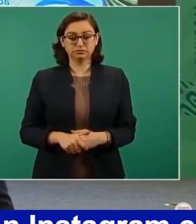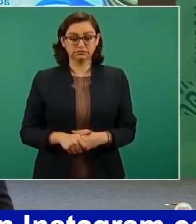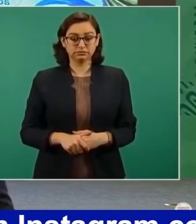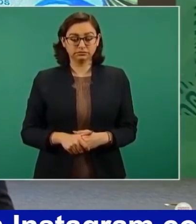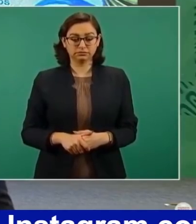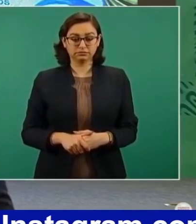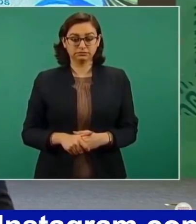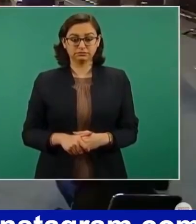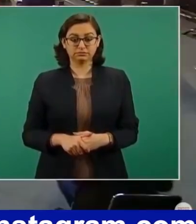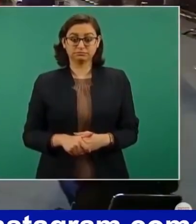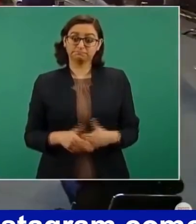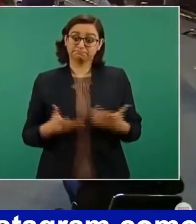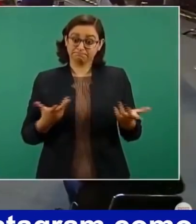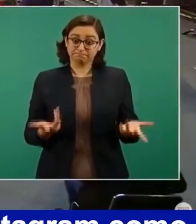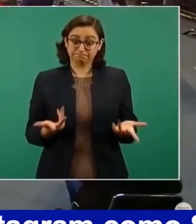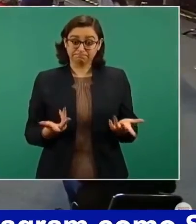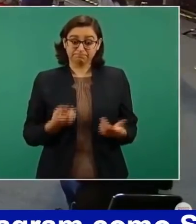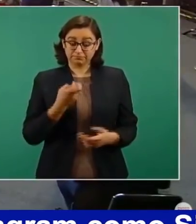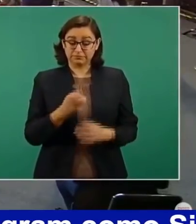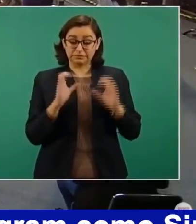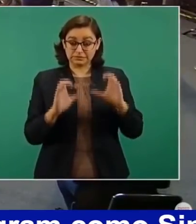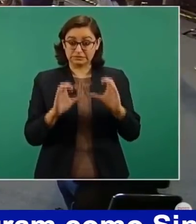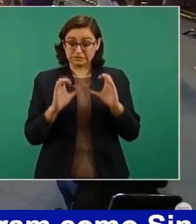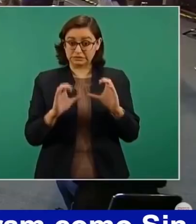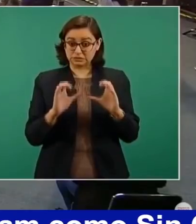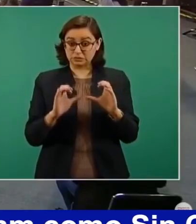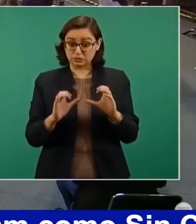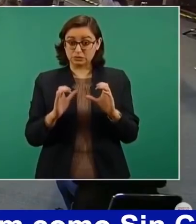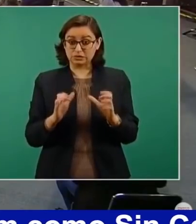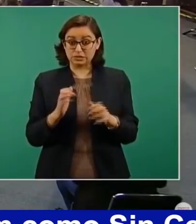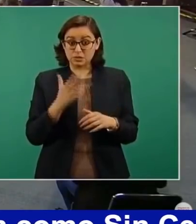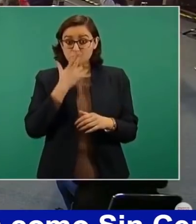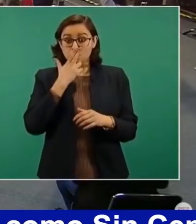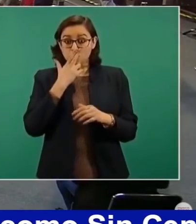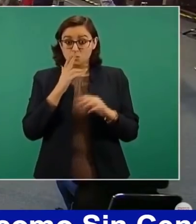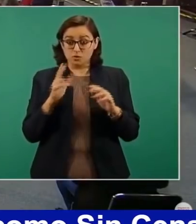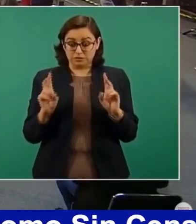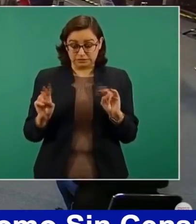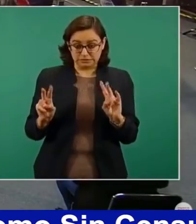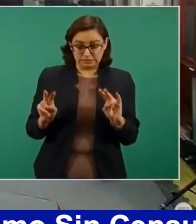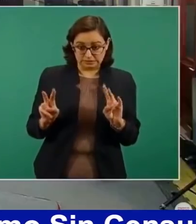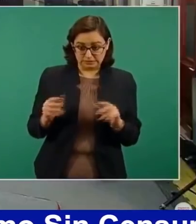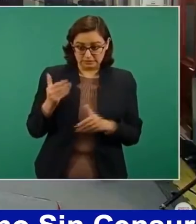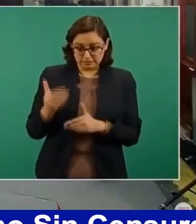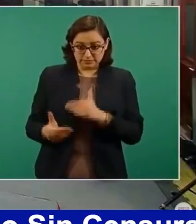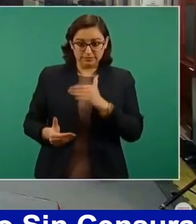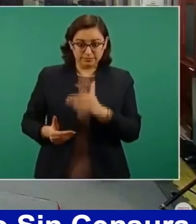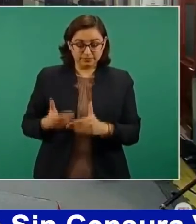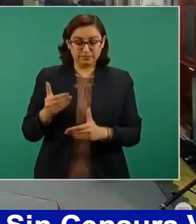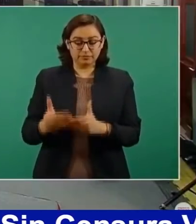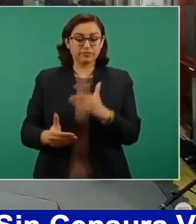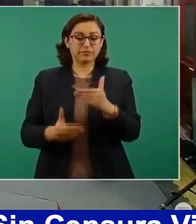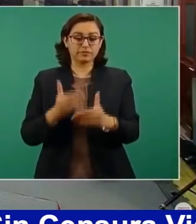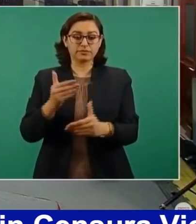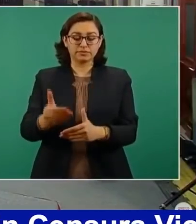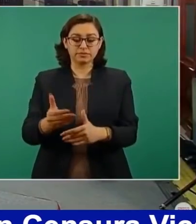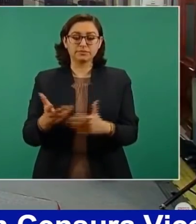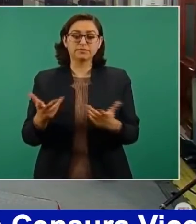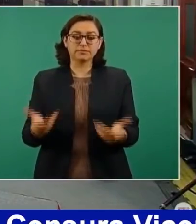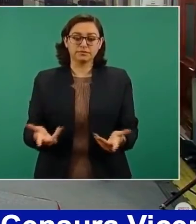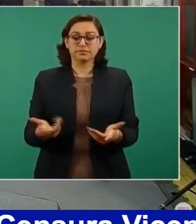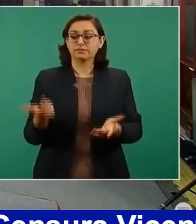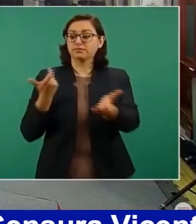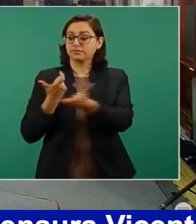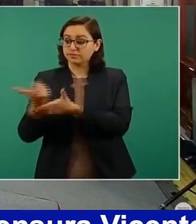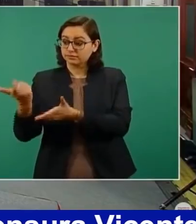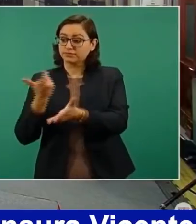Entonces, esto es lo que tenemos que estar pendientes y, desde luego, es aumento de salario